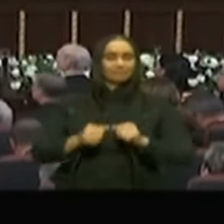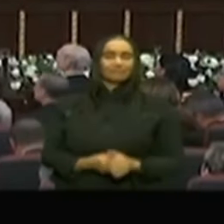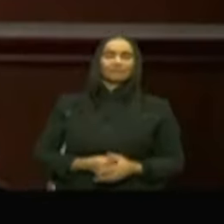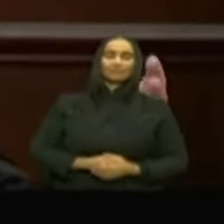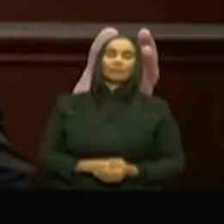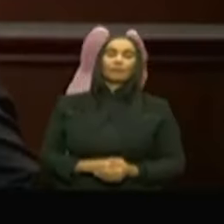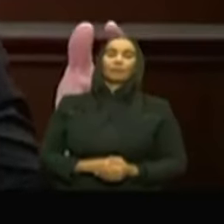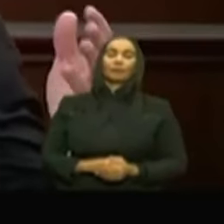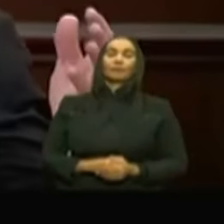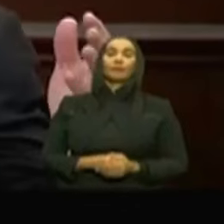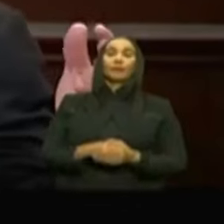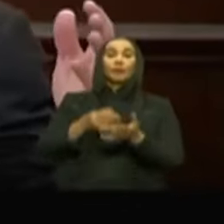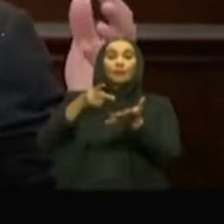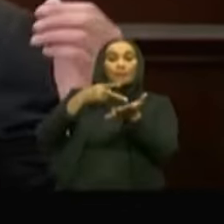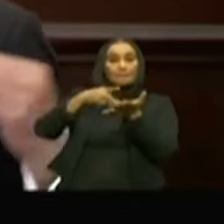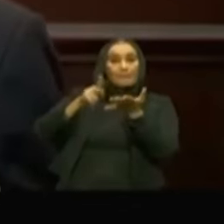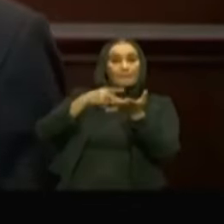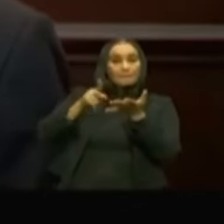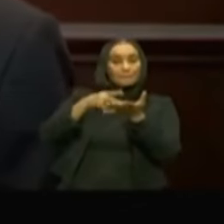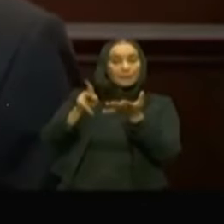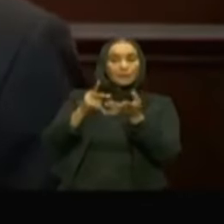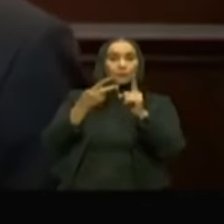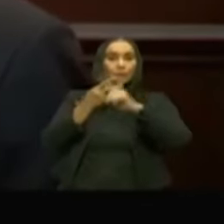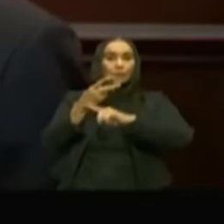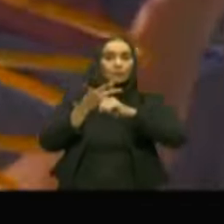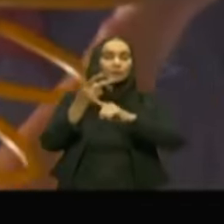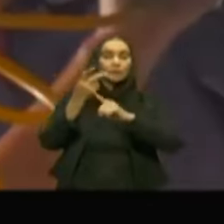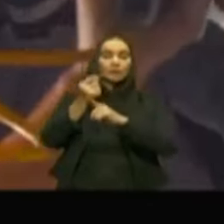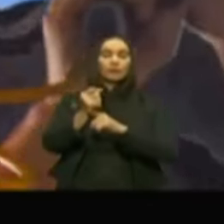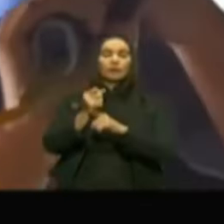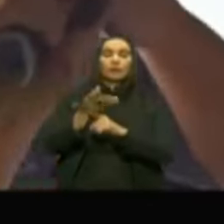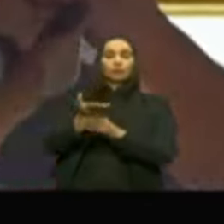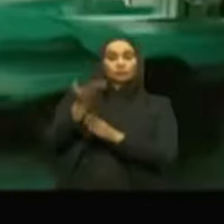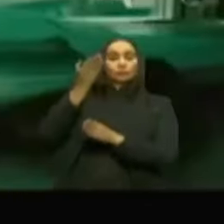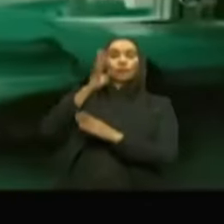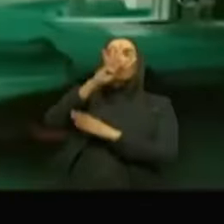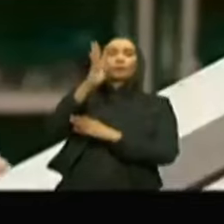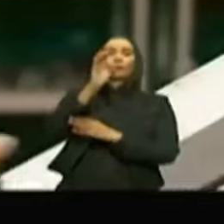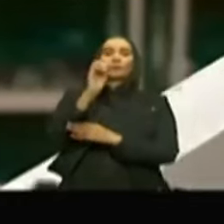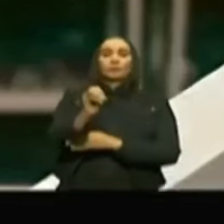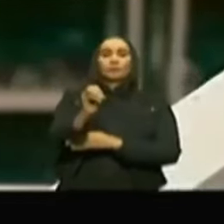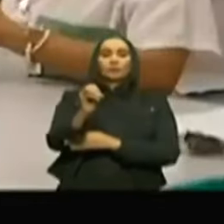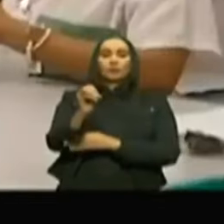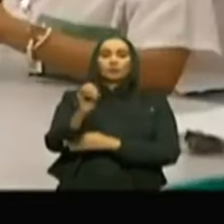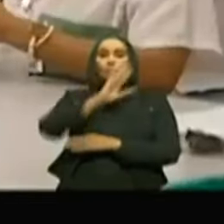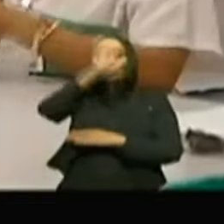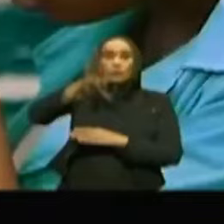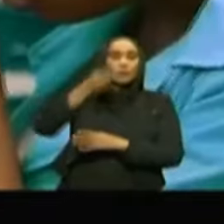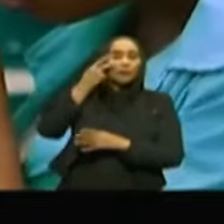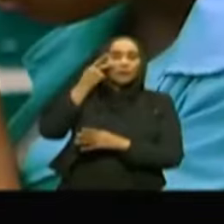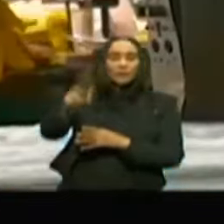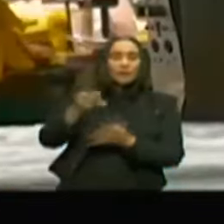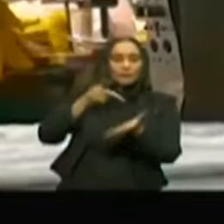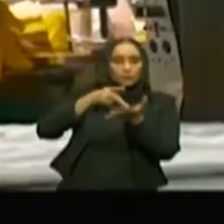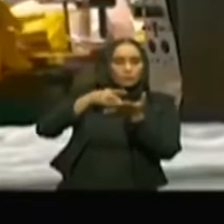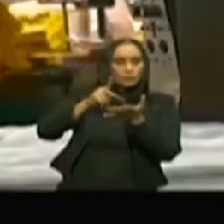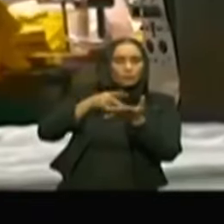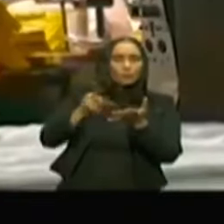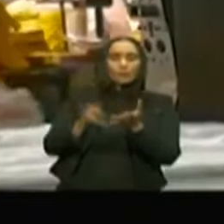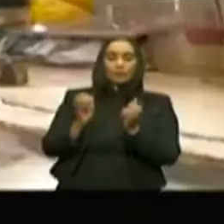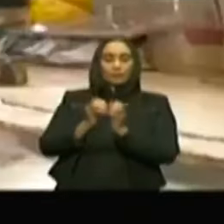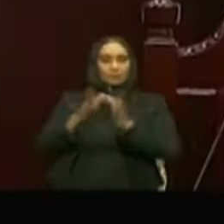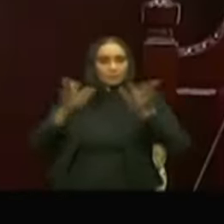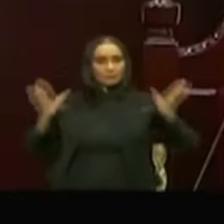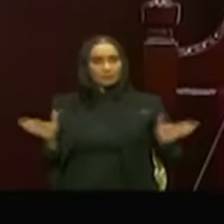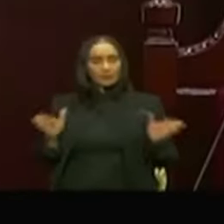Hemos subido los salarios mínimos en más de un 40%, el mayor aumento de la historia, y hemos ampliado como nunca